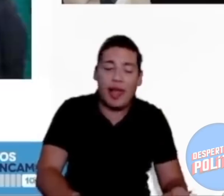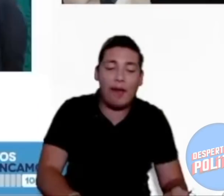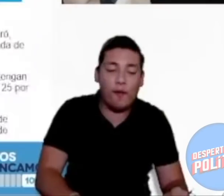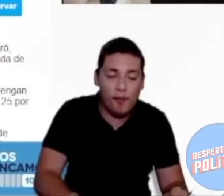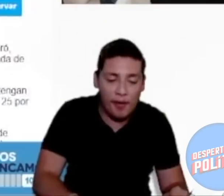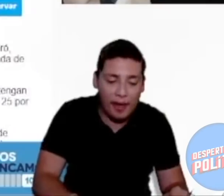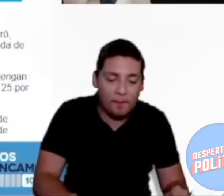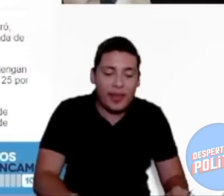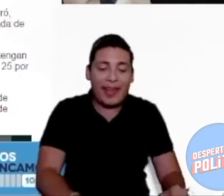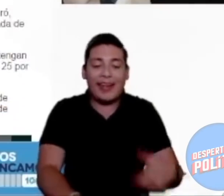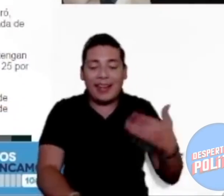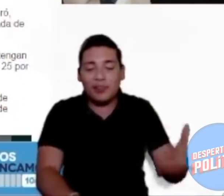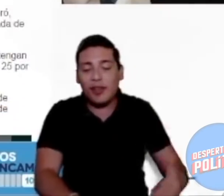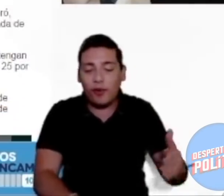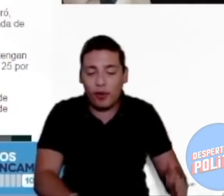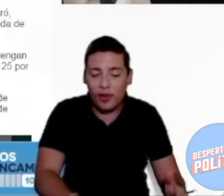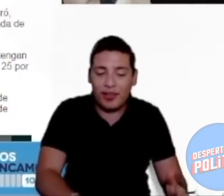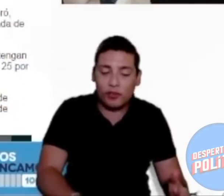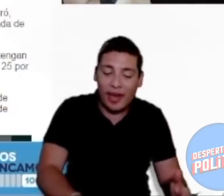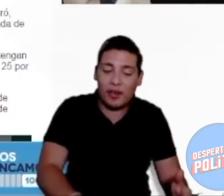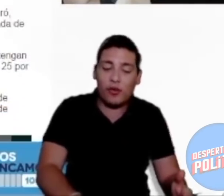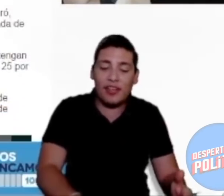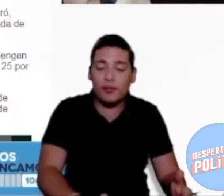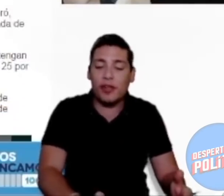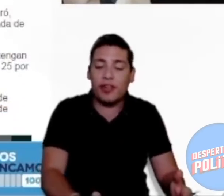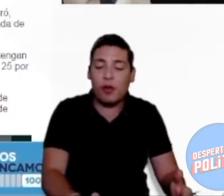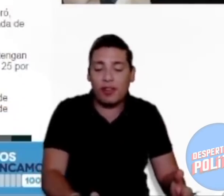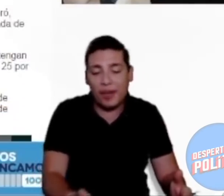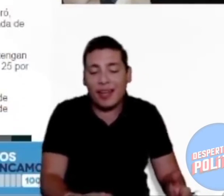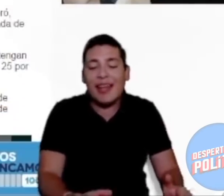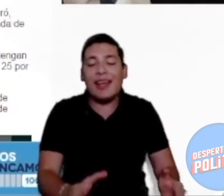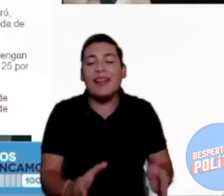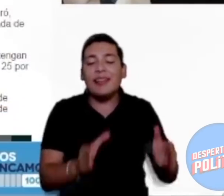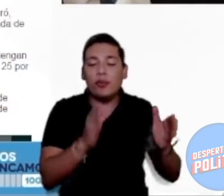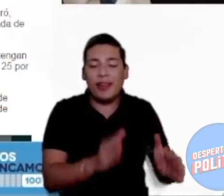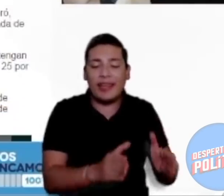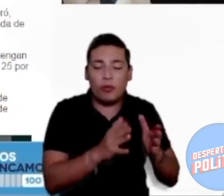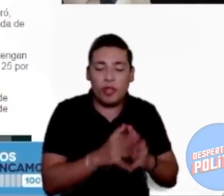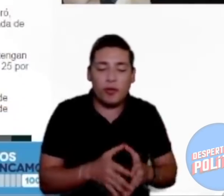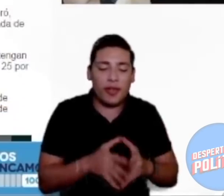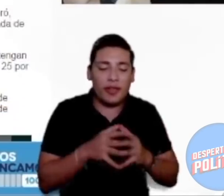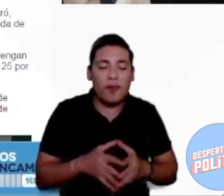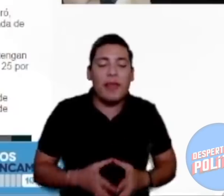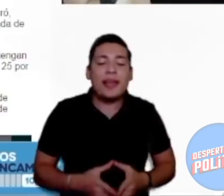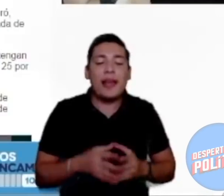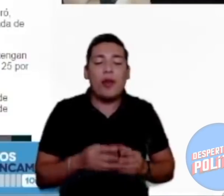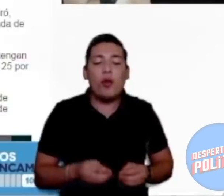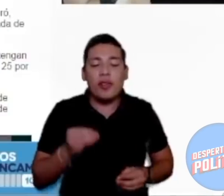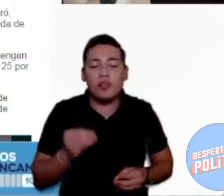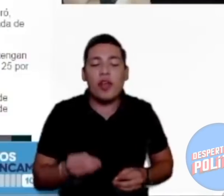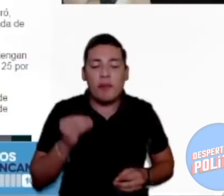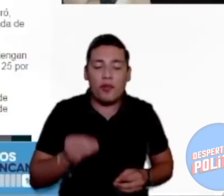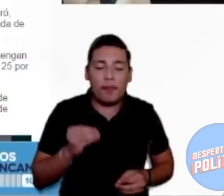de alfombra. En el caso del corredor interoceánico del Istmo de Tehuantepec, el titular del Ejecutivo reiteró que